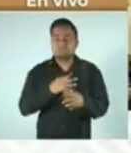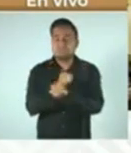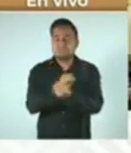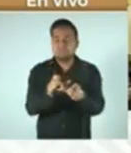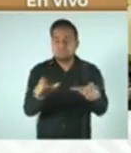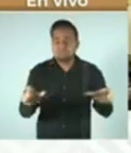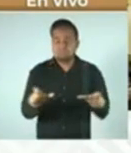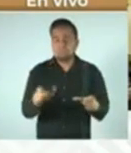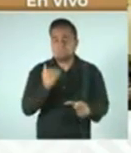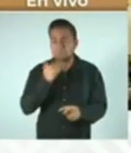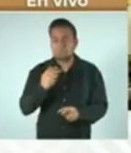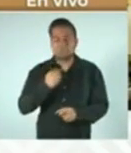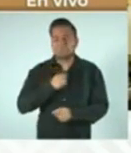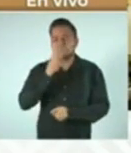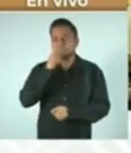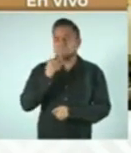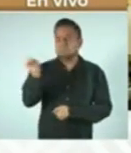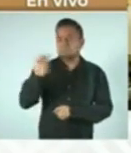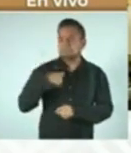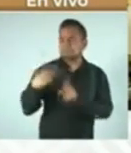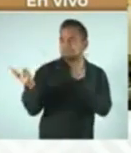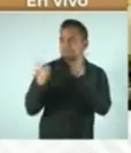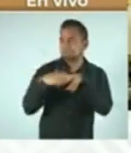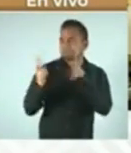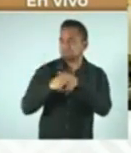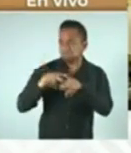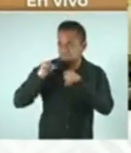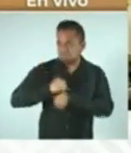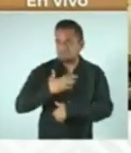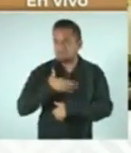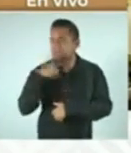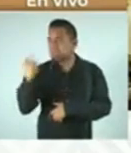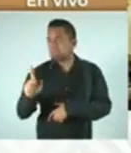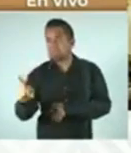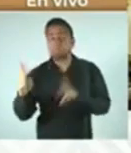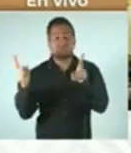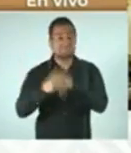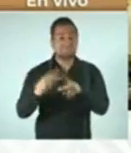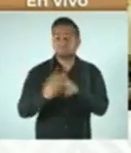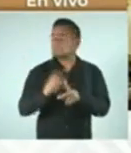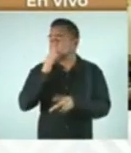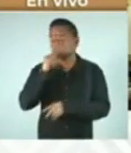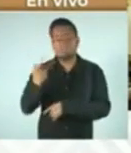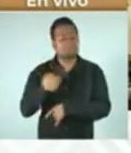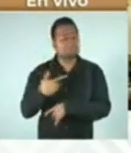que no puede haber es una confrontación entre autoridades de seguridad y pobladores.